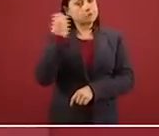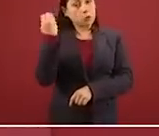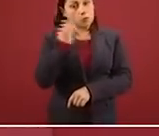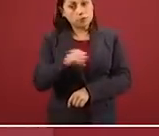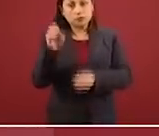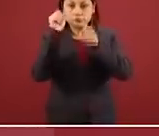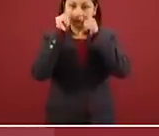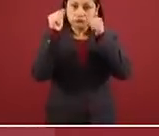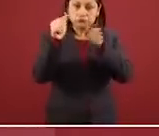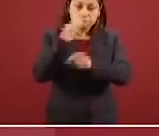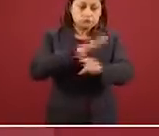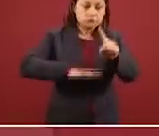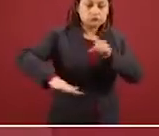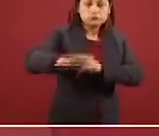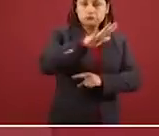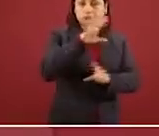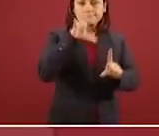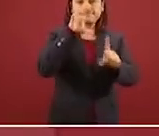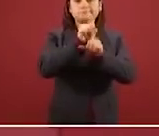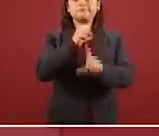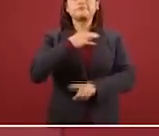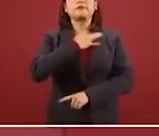que se logre la felicidad.